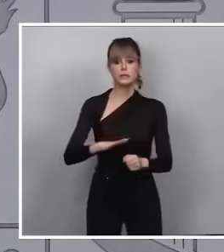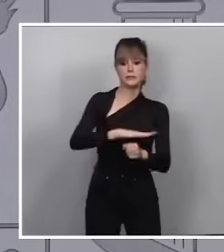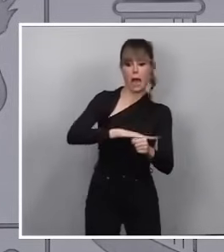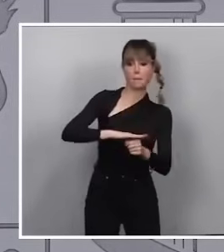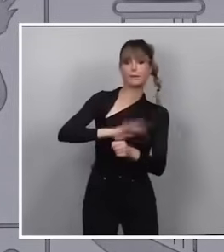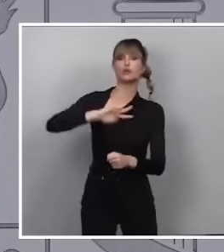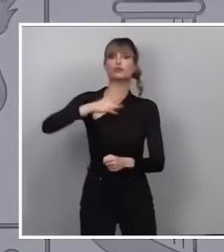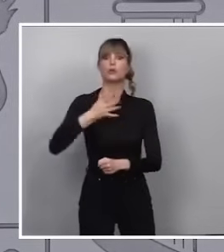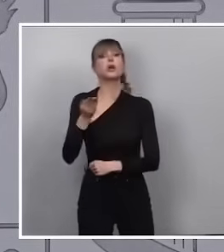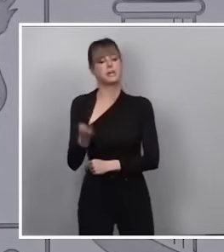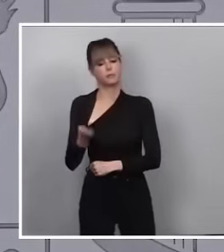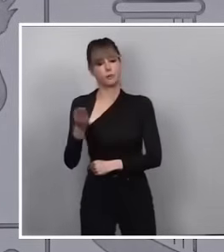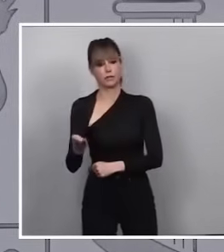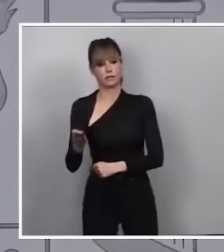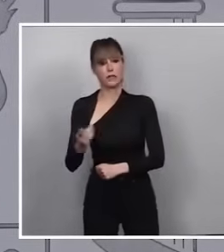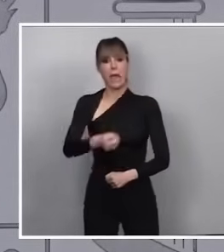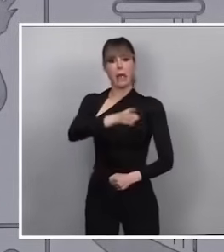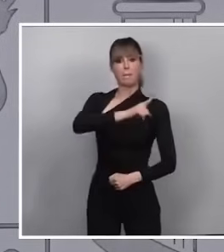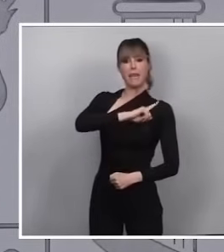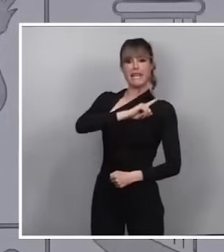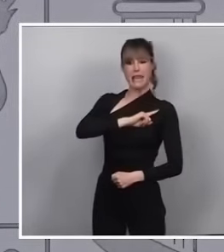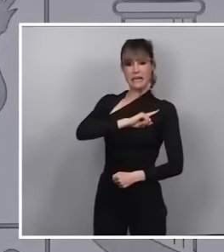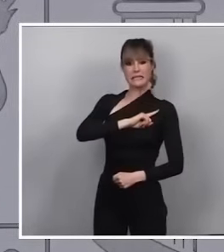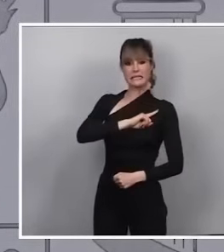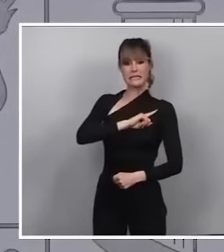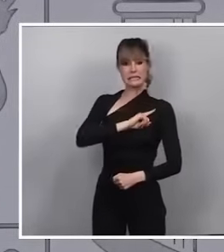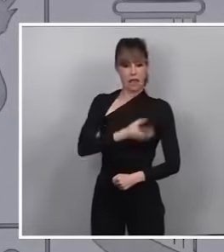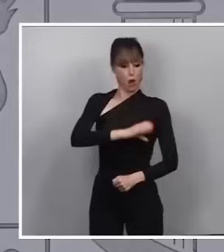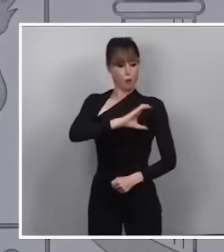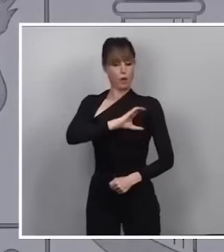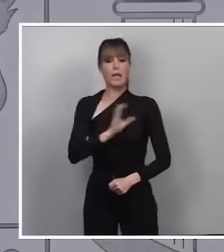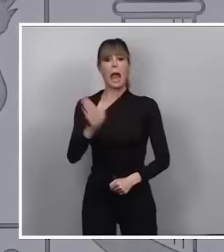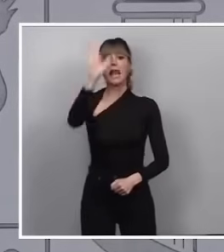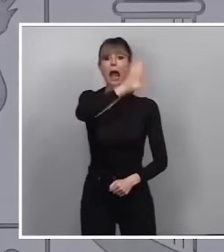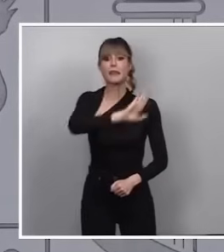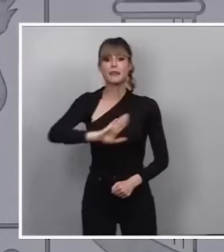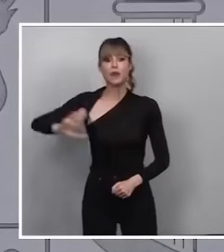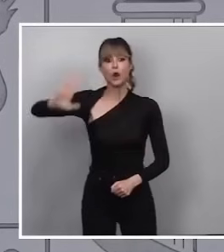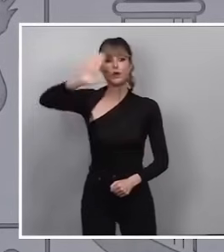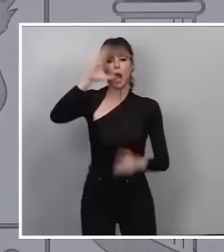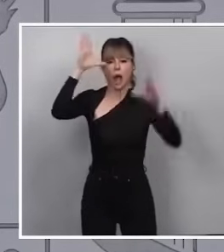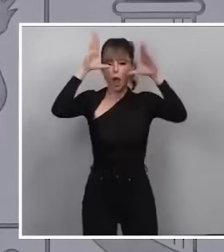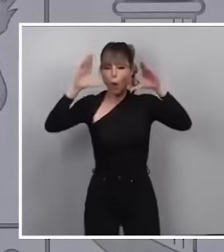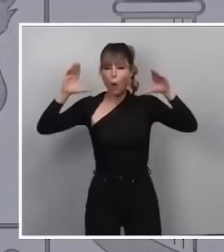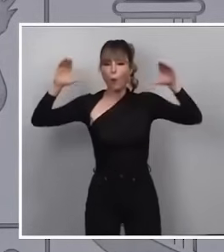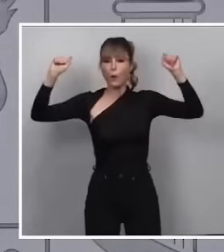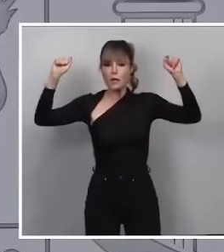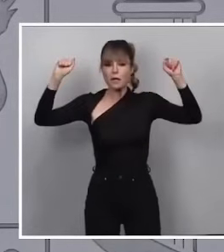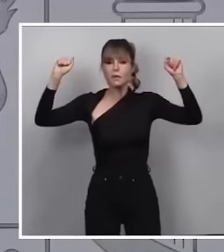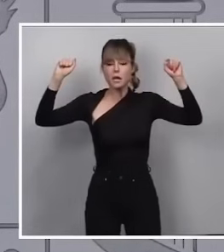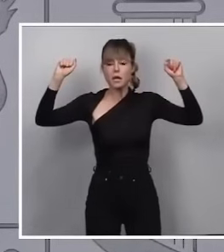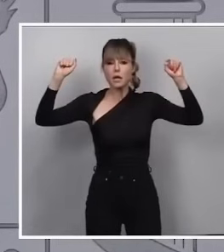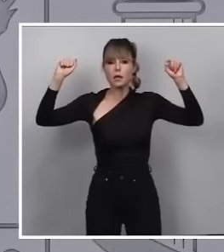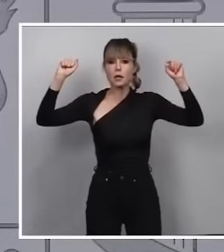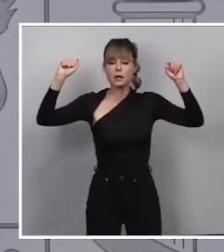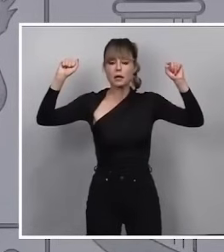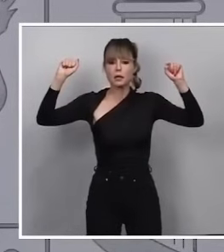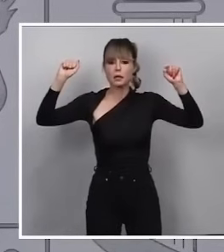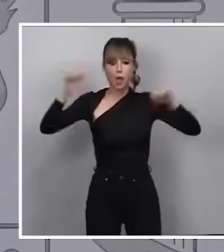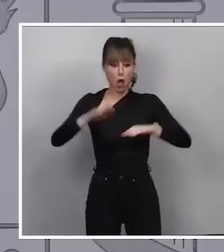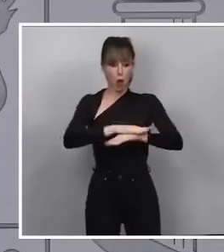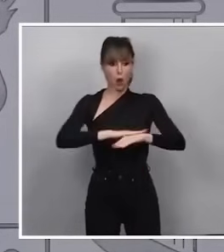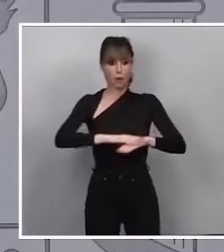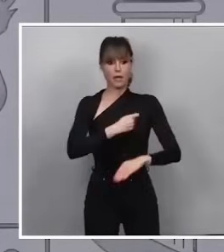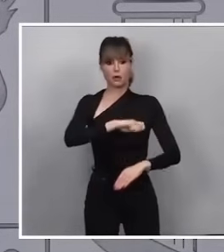ámbitos el número de militares de policías nacionales de guardias civiles desplegados por el